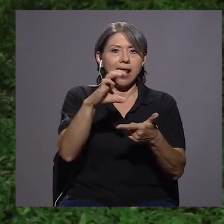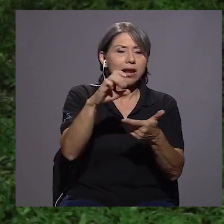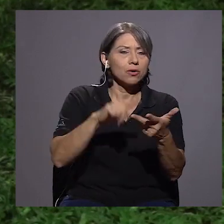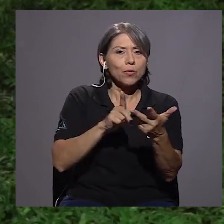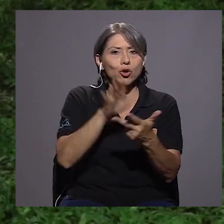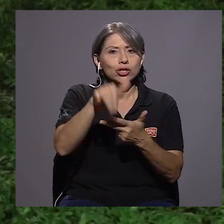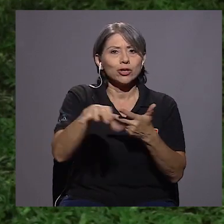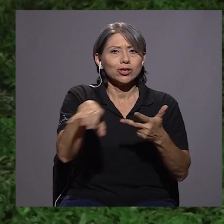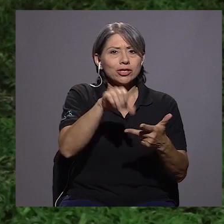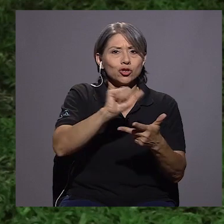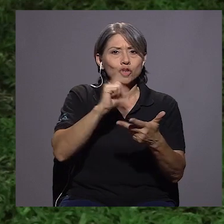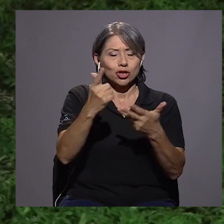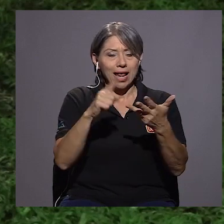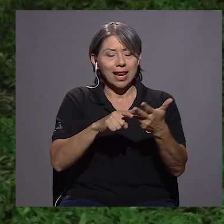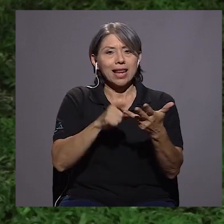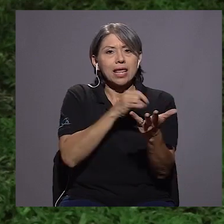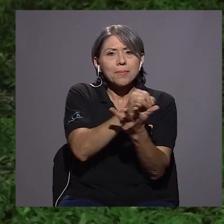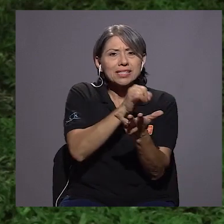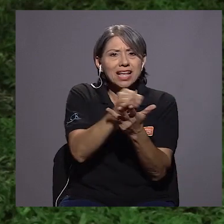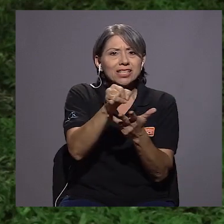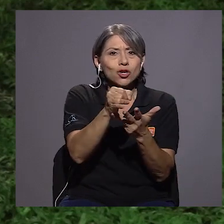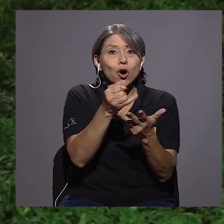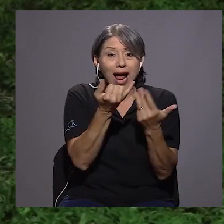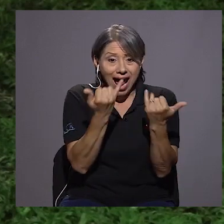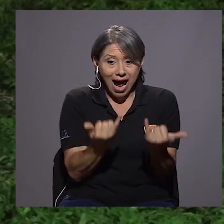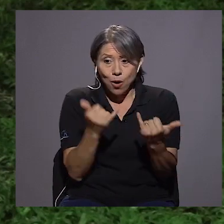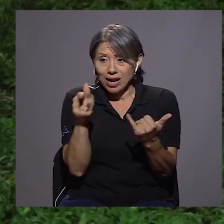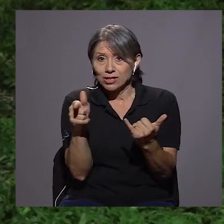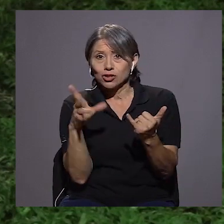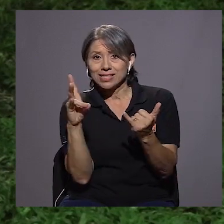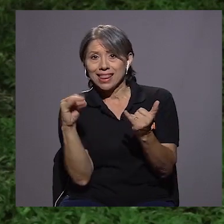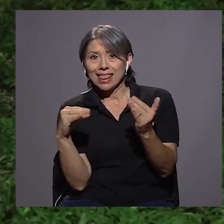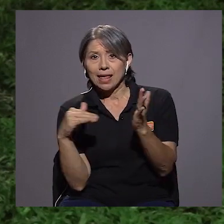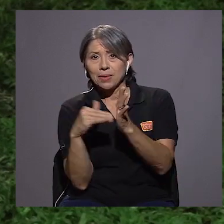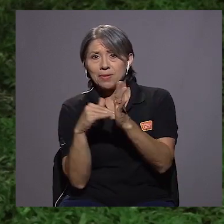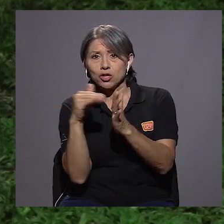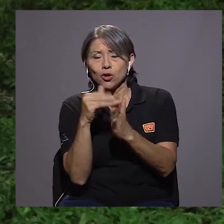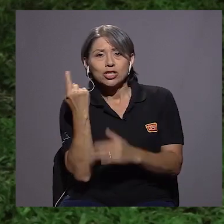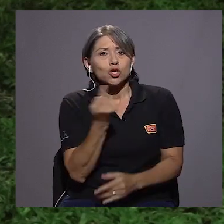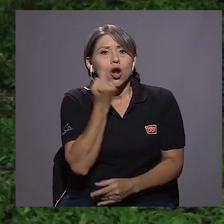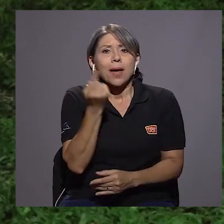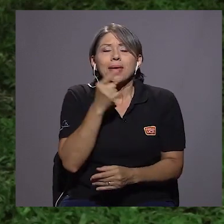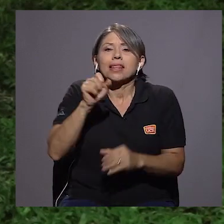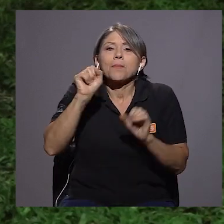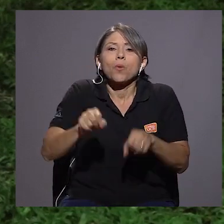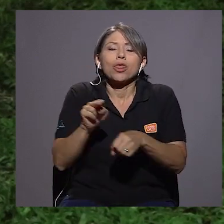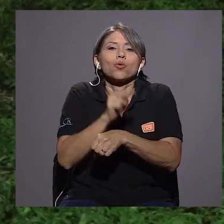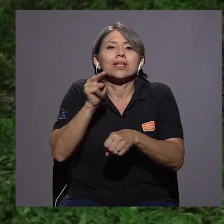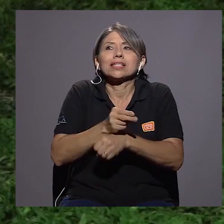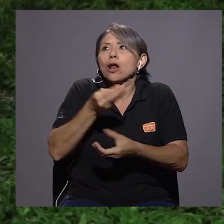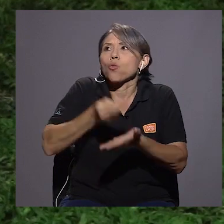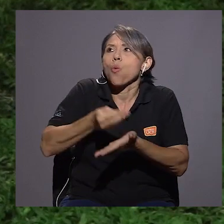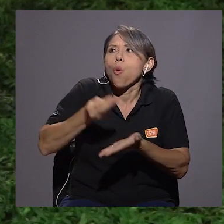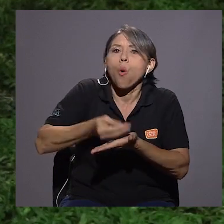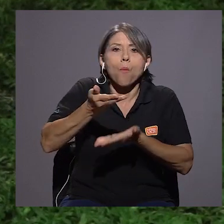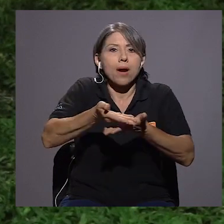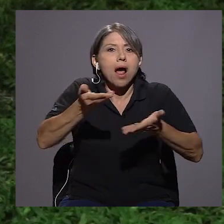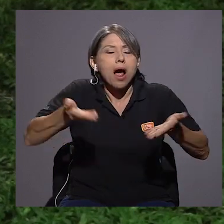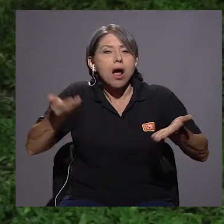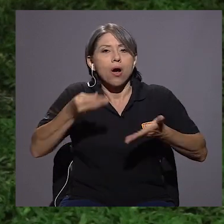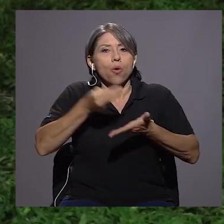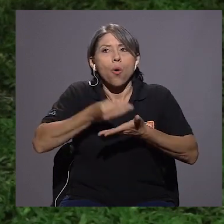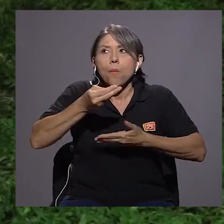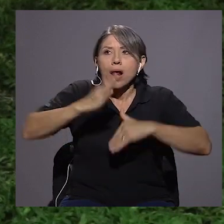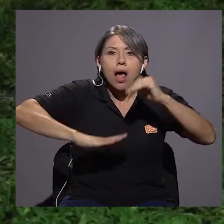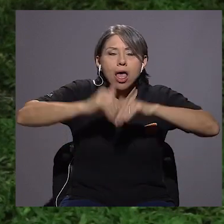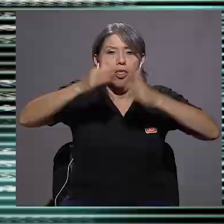en proyectos de acción social y en proyectos de investigación, sino que únicamente en inversión de capital, es decir, bienes